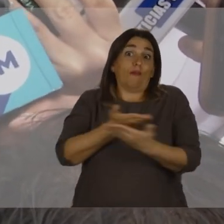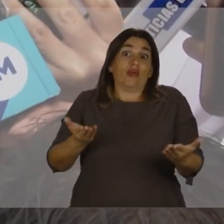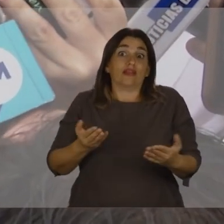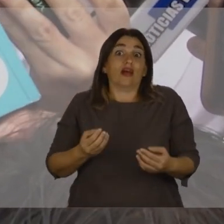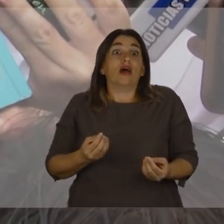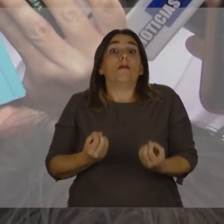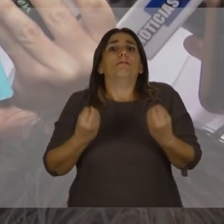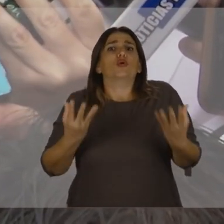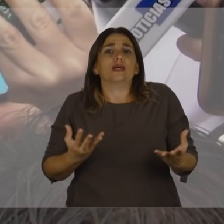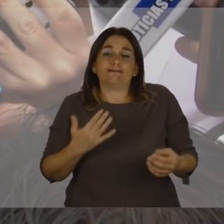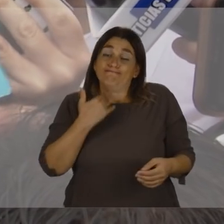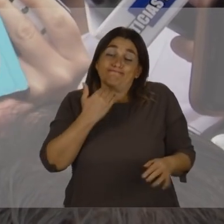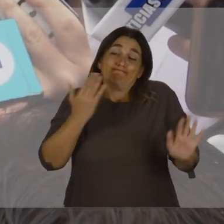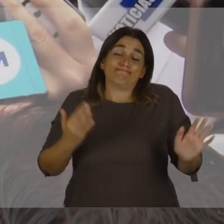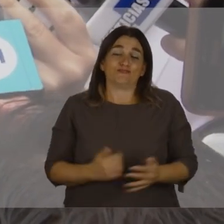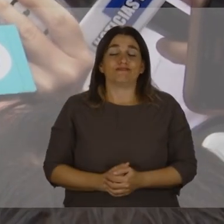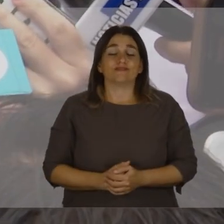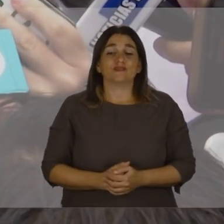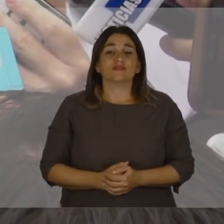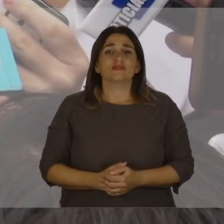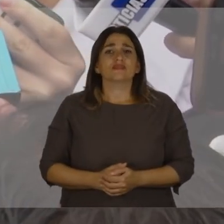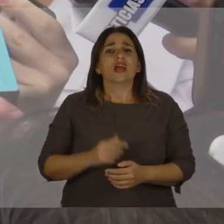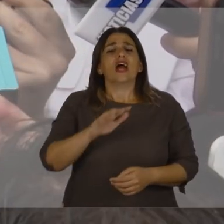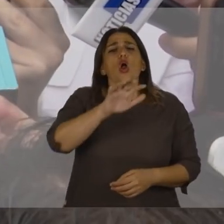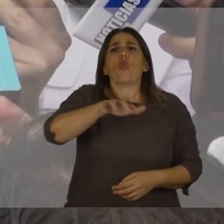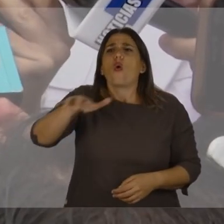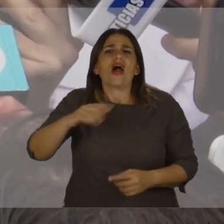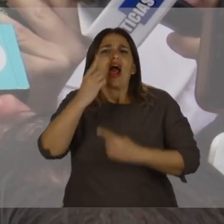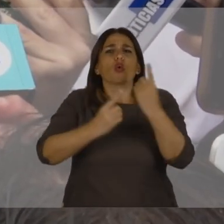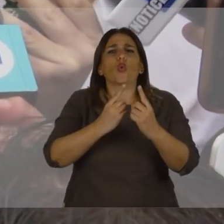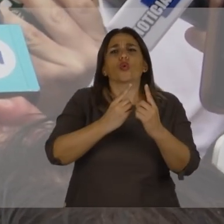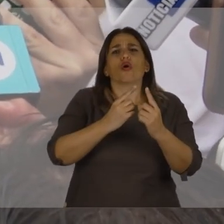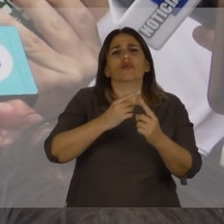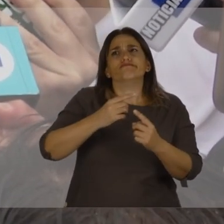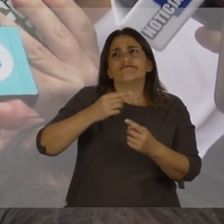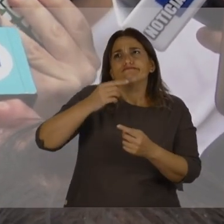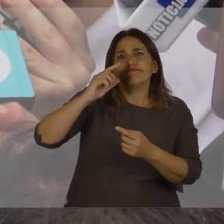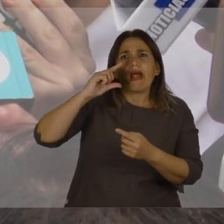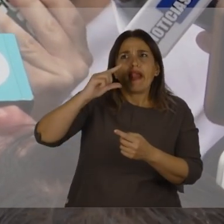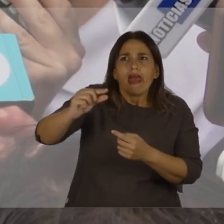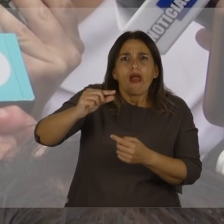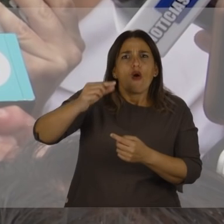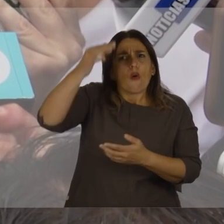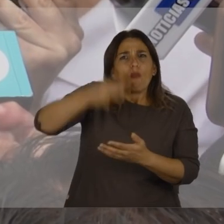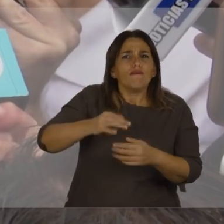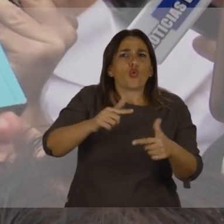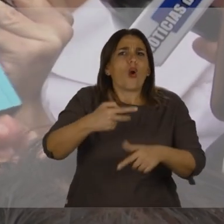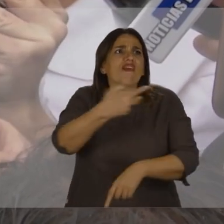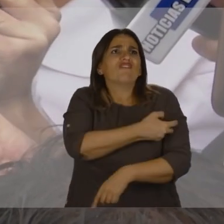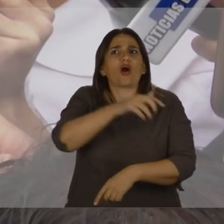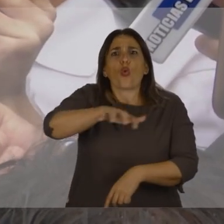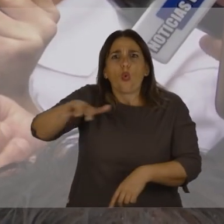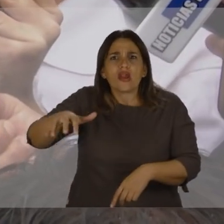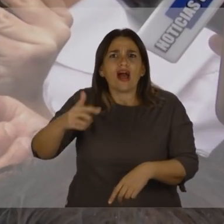qué no me corresponde a mí decir. ¿Se puede ampliar a localidades donde hoy no hay vacunatorio, viendo la respuesta que ha tenido en estas últimas horas?